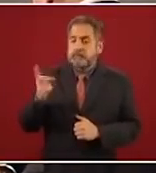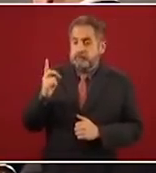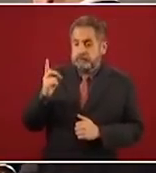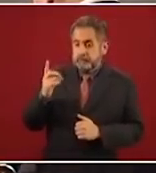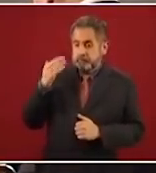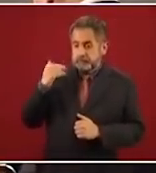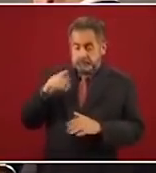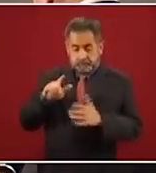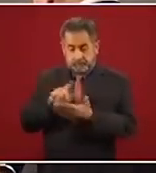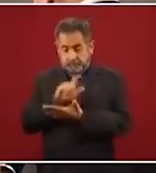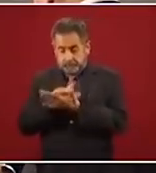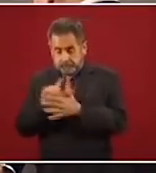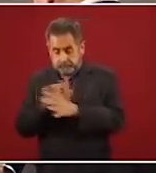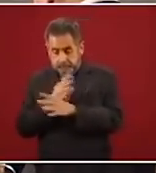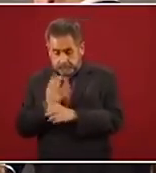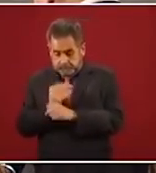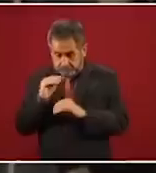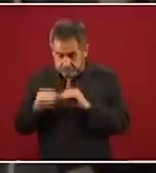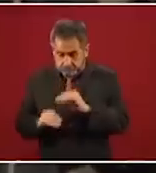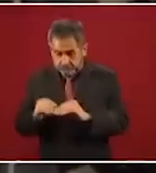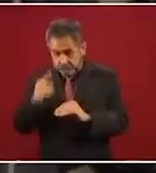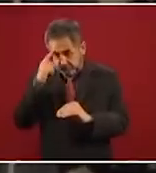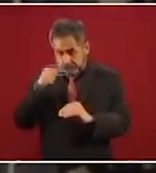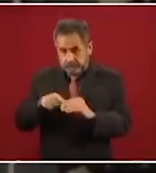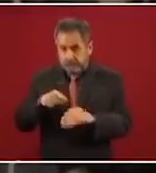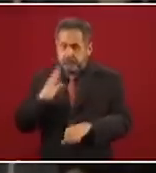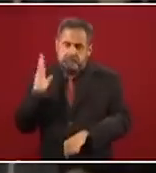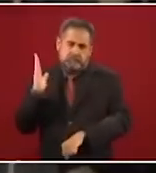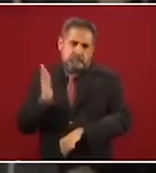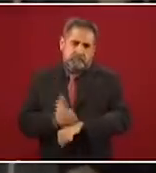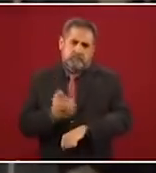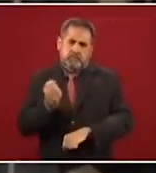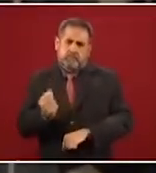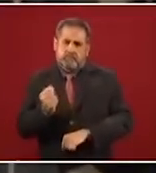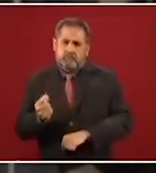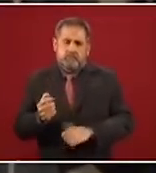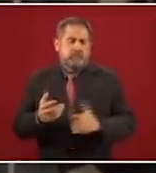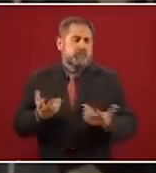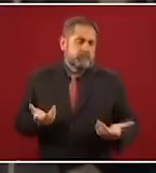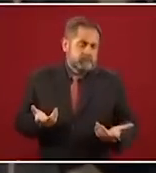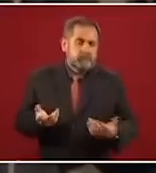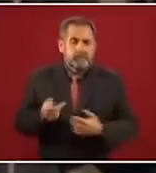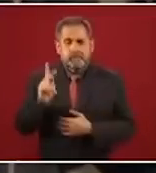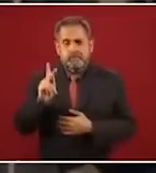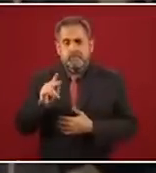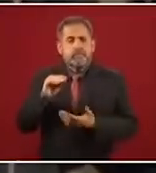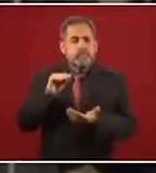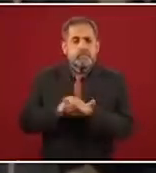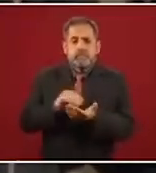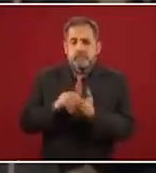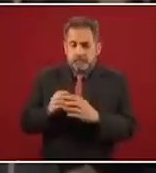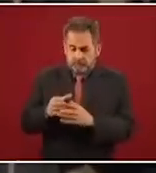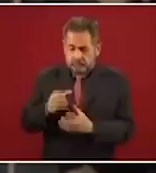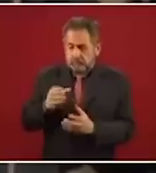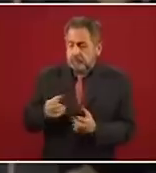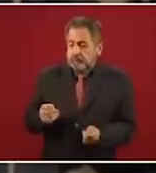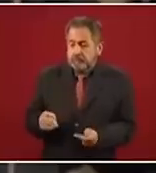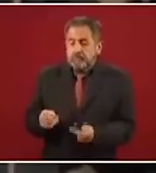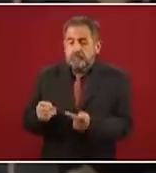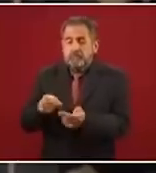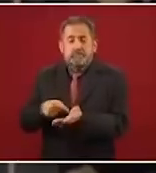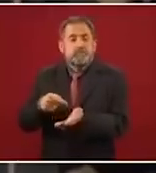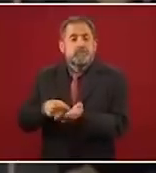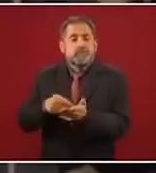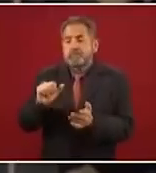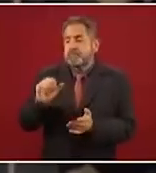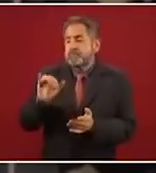que estos ataques tuvieran un mayor castigo. Sin embargo, presidente, pues la venta de ácido no está regulada, no